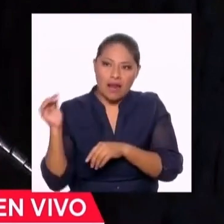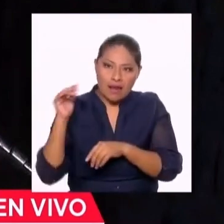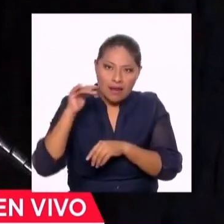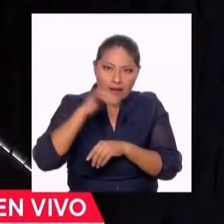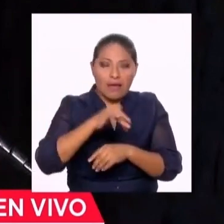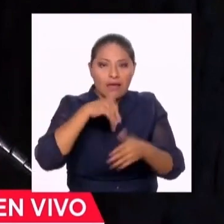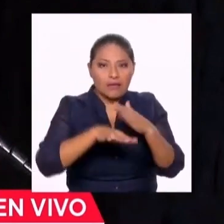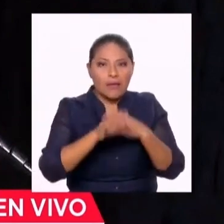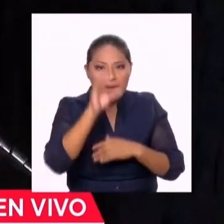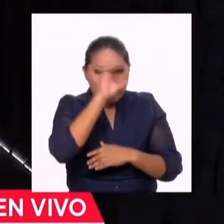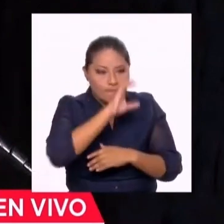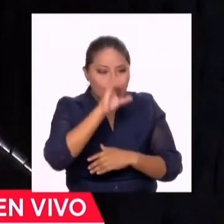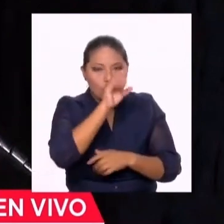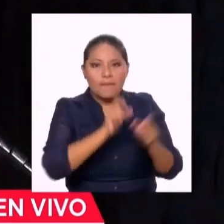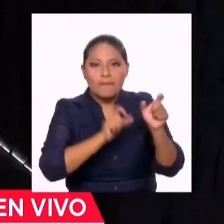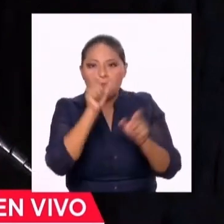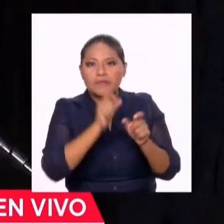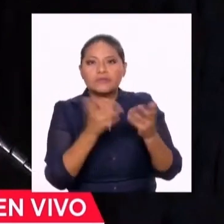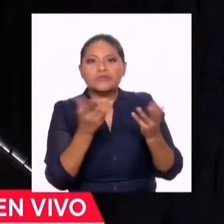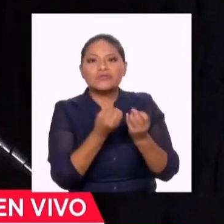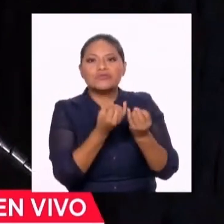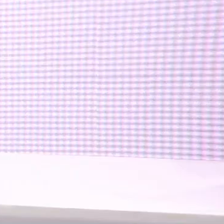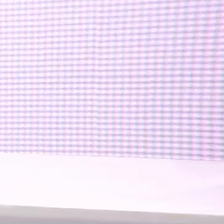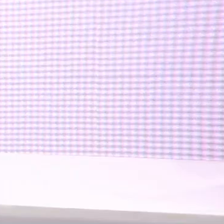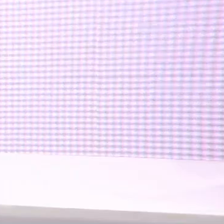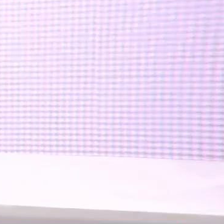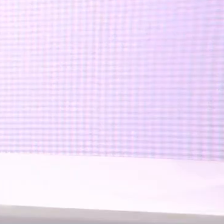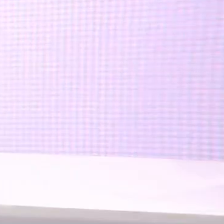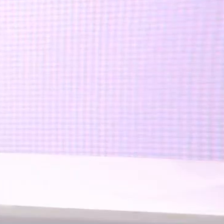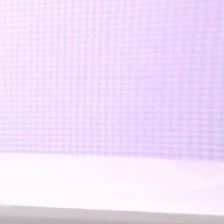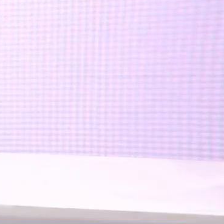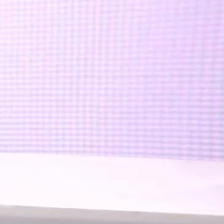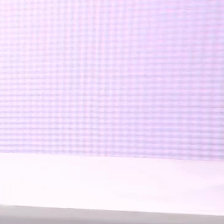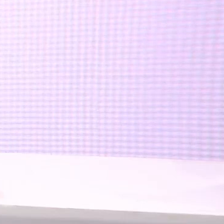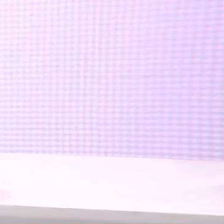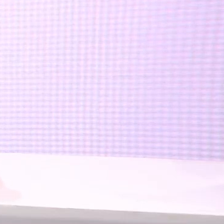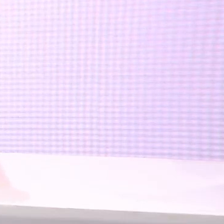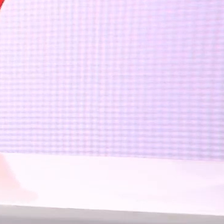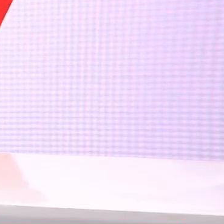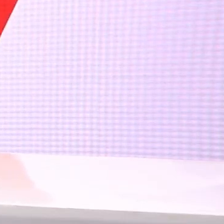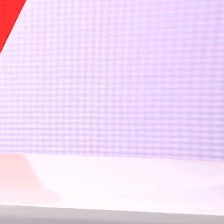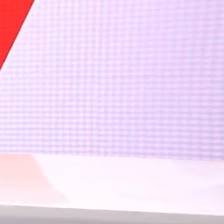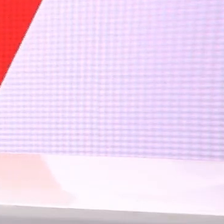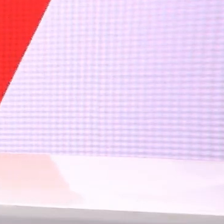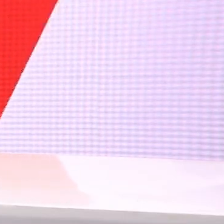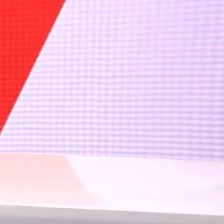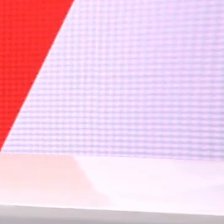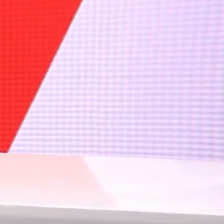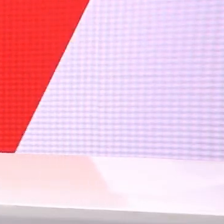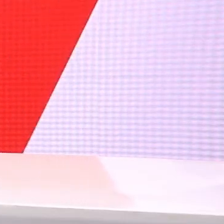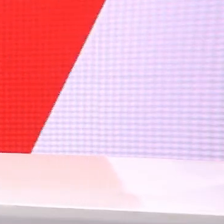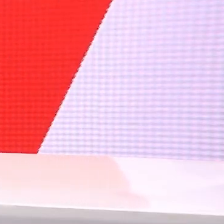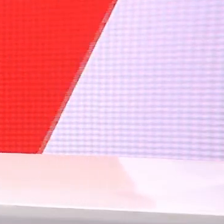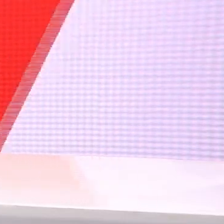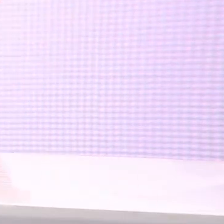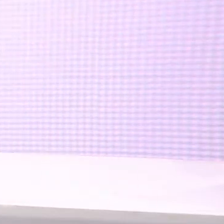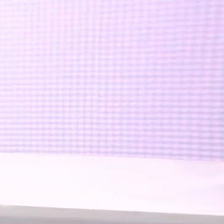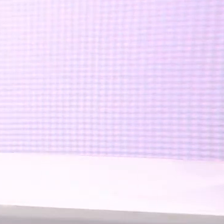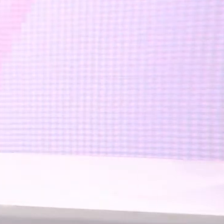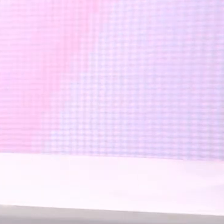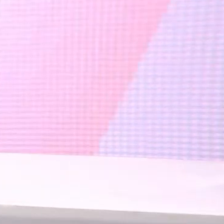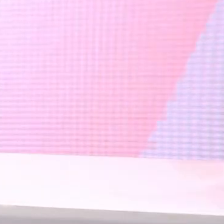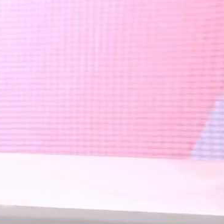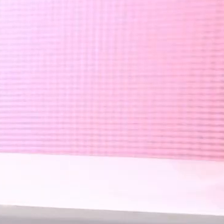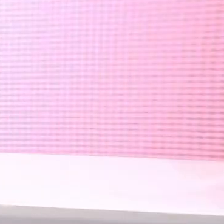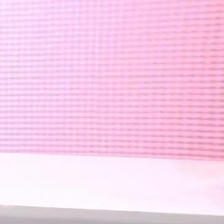a las personas declaradas desaparecidas. Y justamente de este colegio que se vio sepultado, la presidenta de la